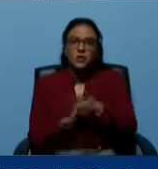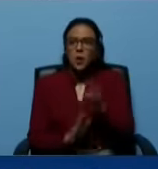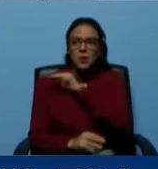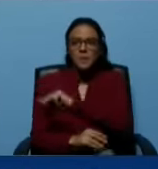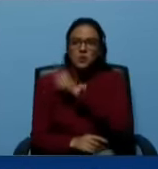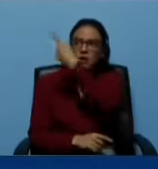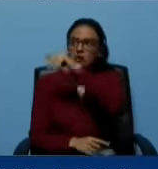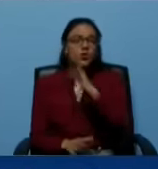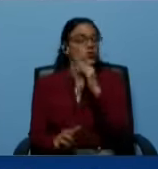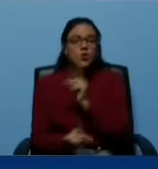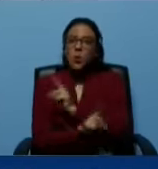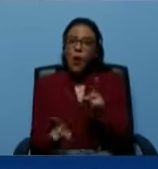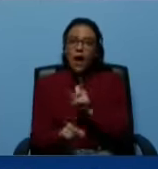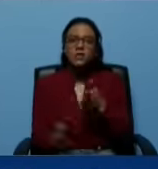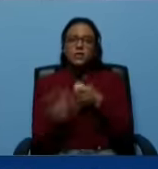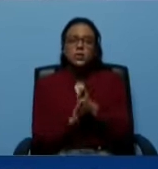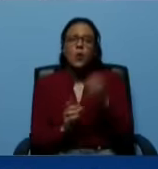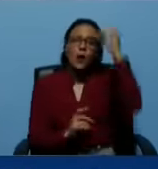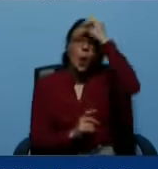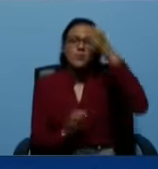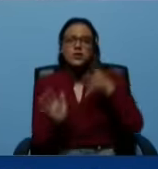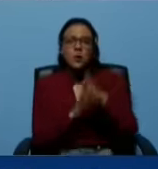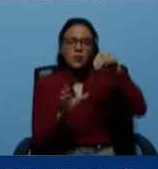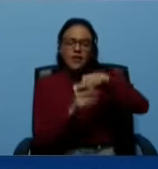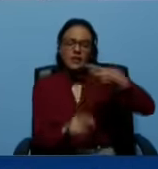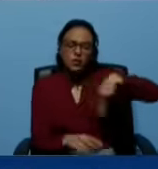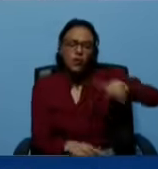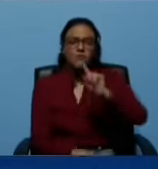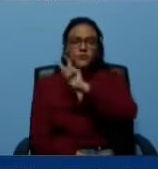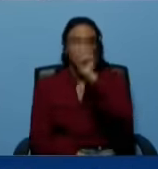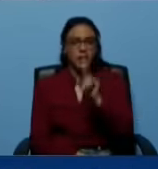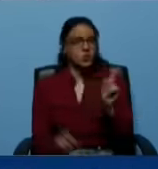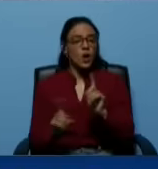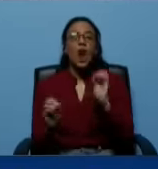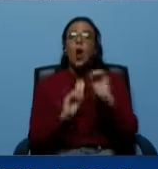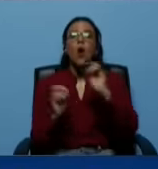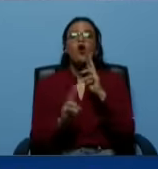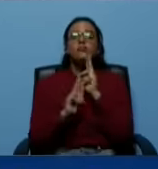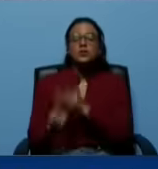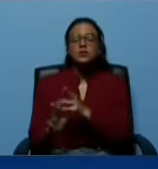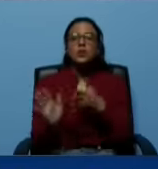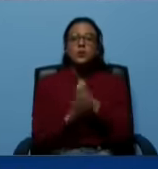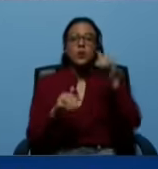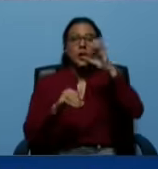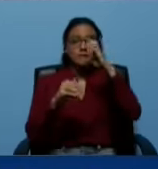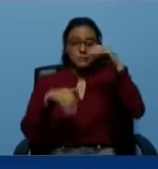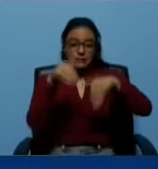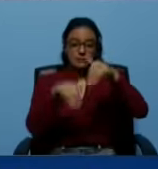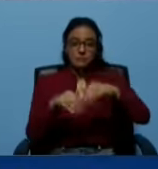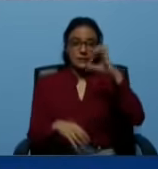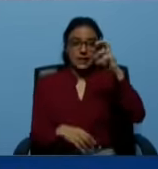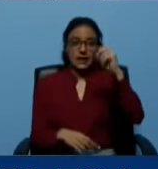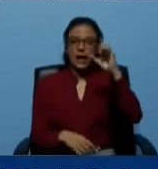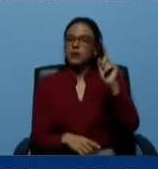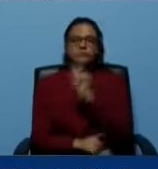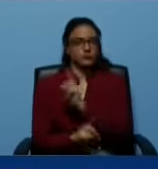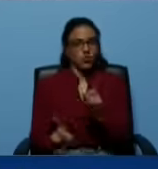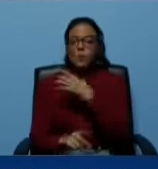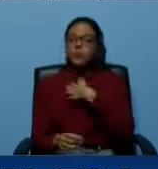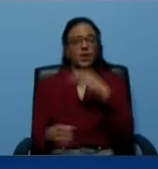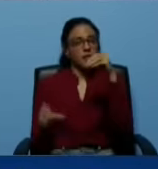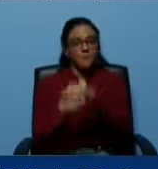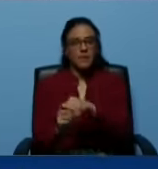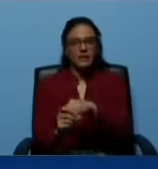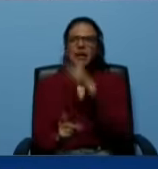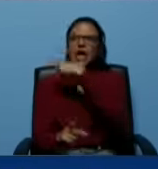Milei para opinar de los asuntos internos de Venezuela o sobre el resultado electoral, basado no sabemos en qué